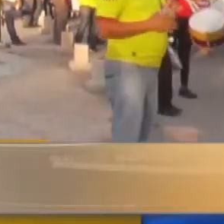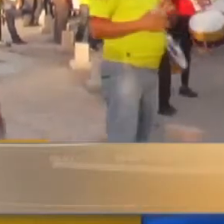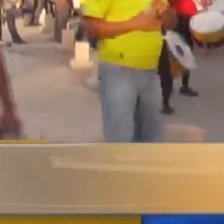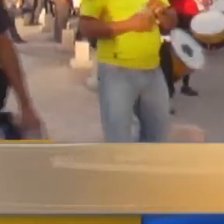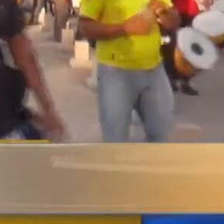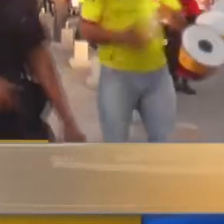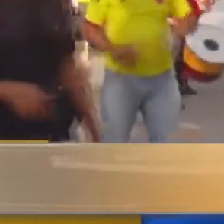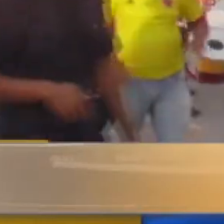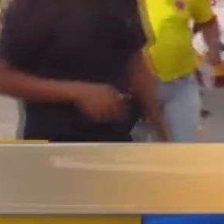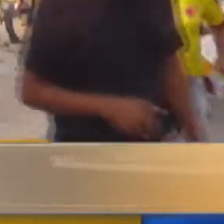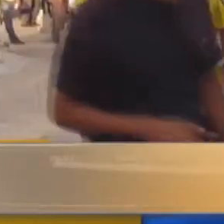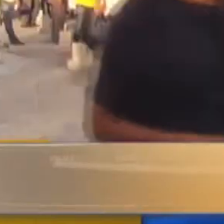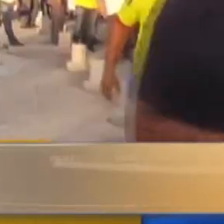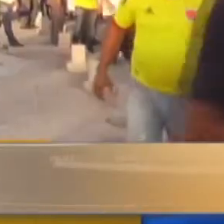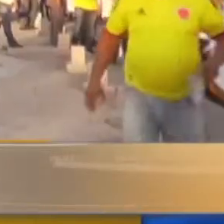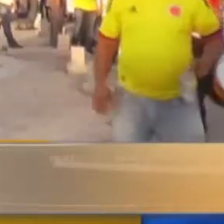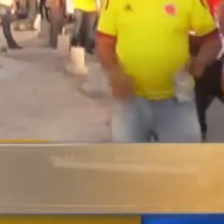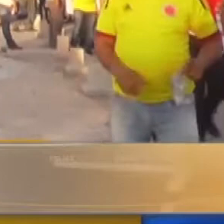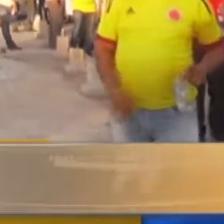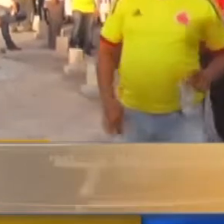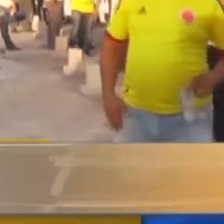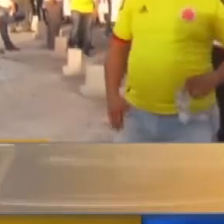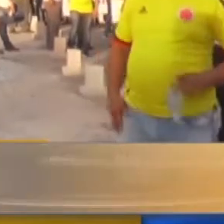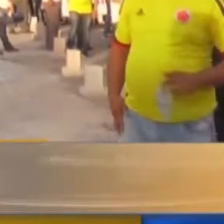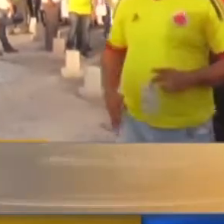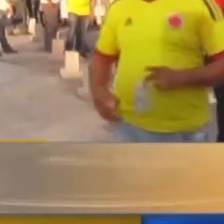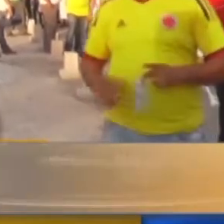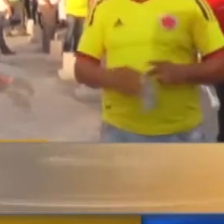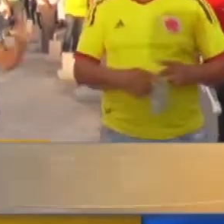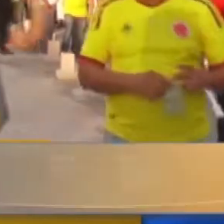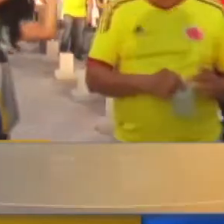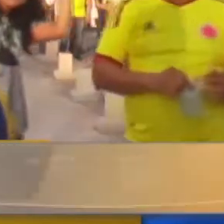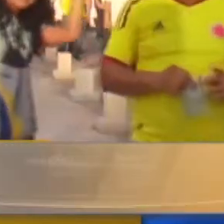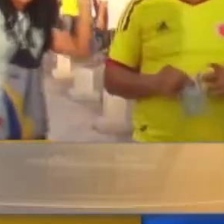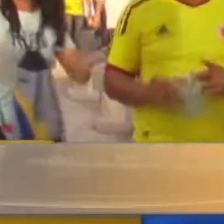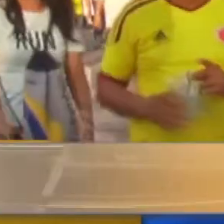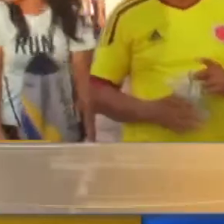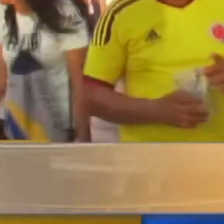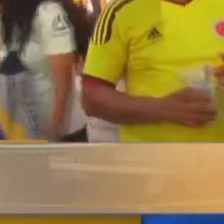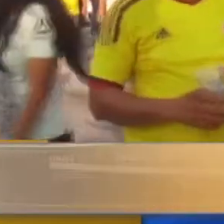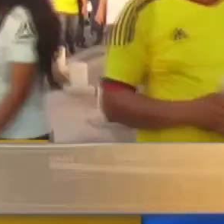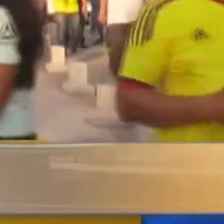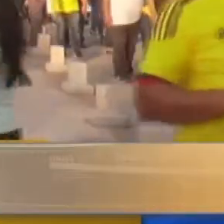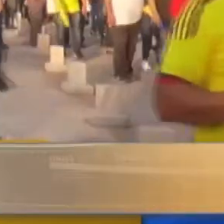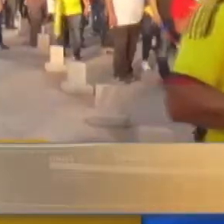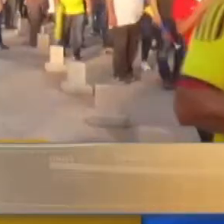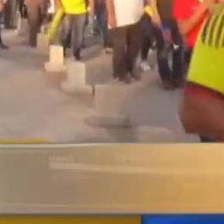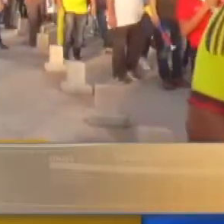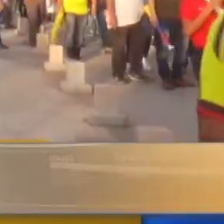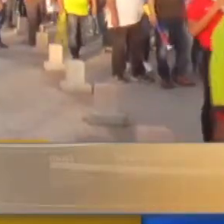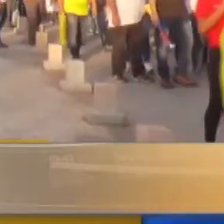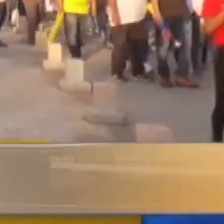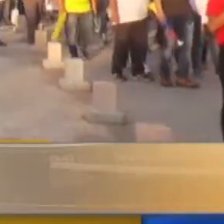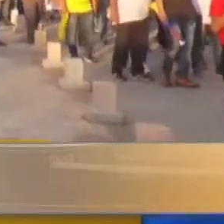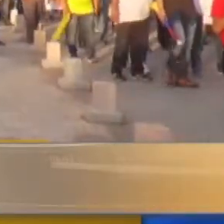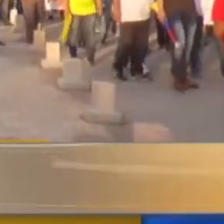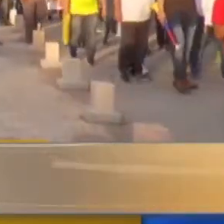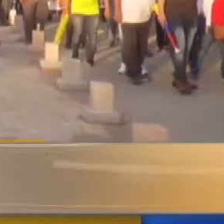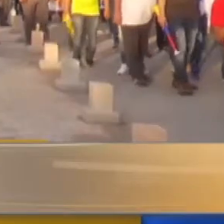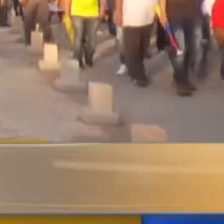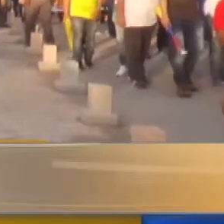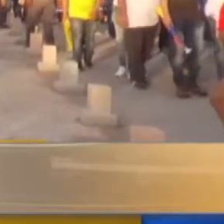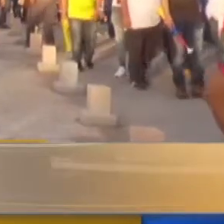Orlando Olave. El religioso reconoce la grave situación de orden público en esa población, pero asegura que esos son los retos que